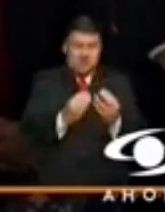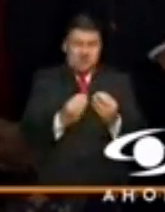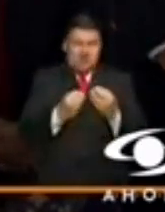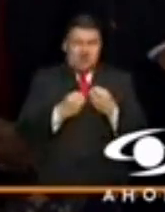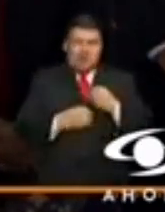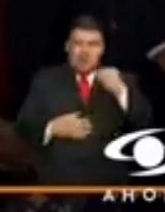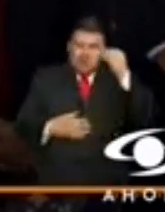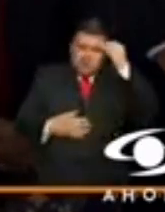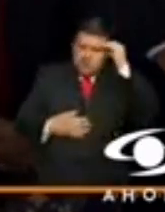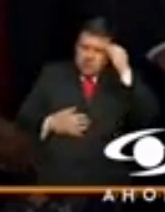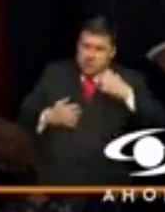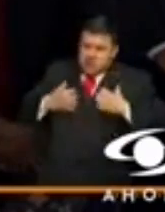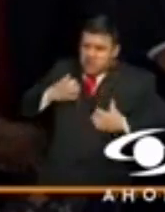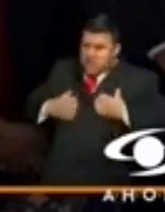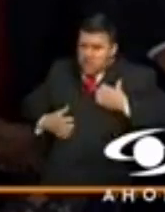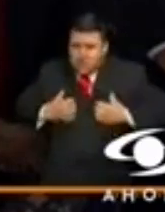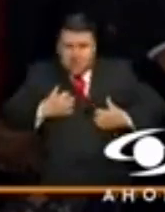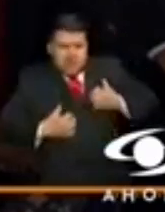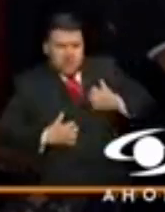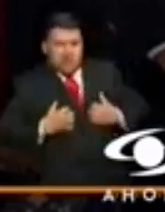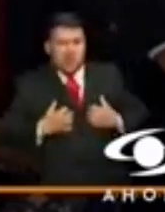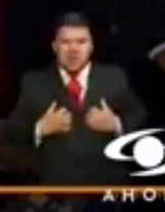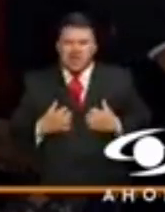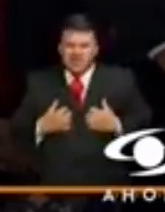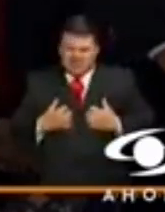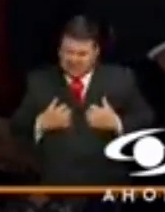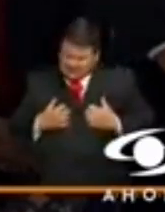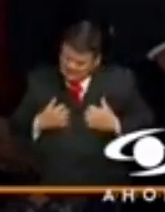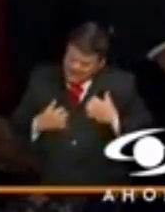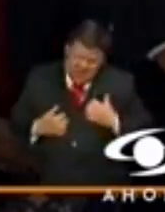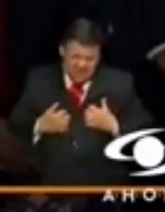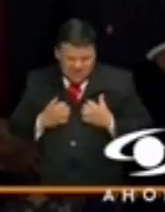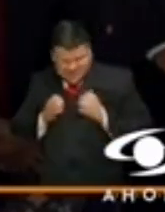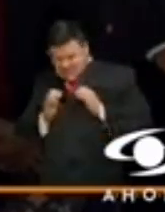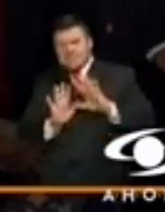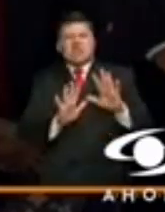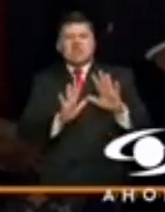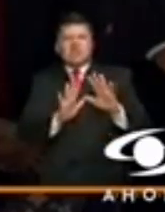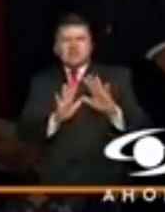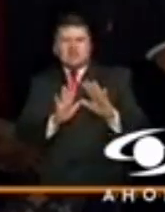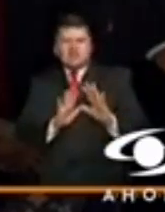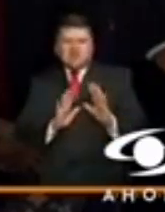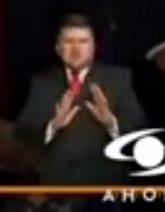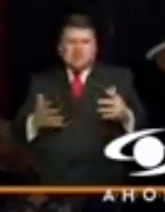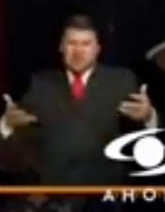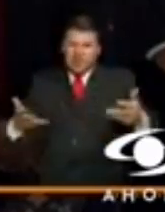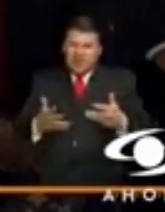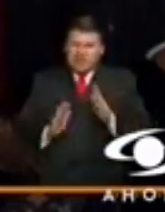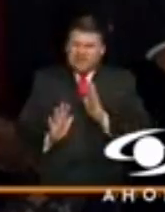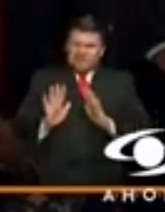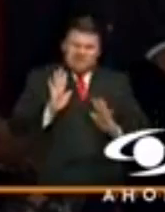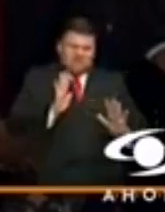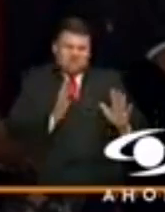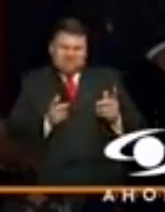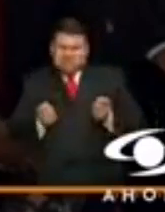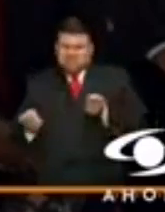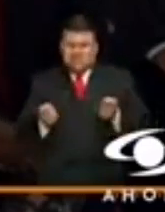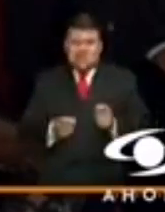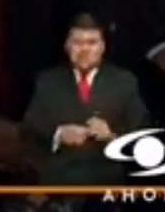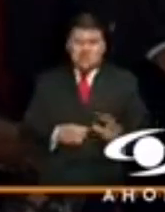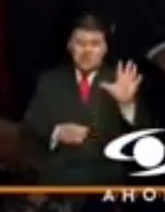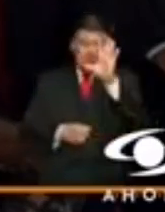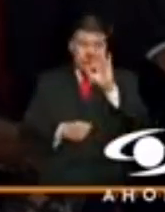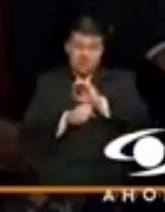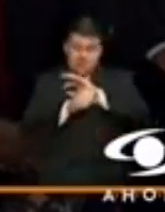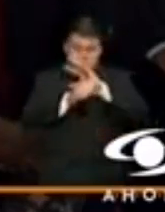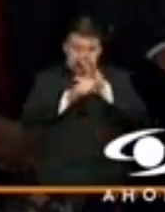sembrarnos el pesimismo y la angustia, pero lo enfrentaremos con el contagio de la colaboración. El